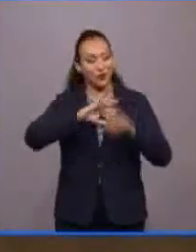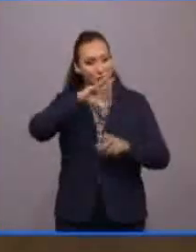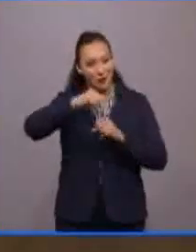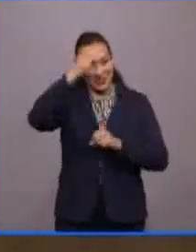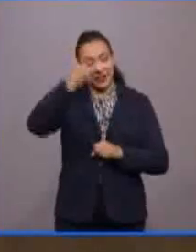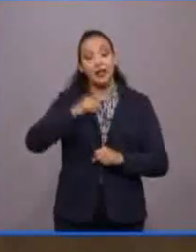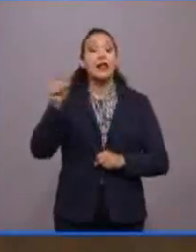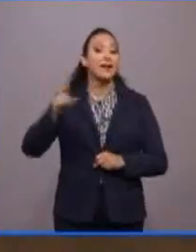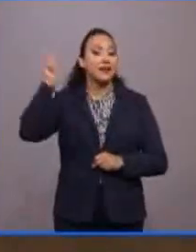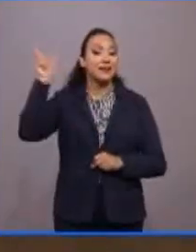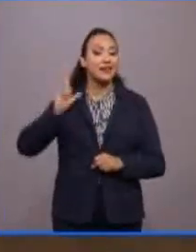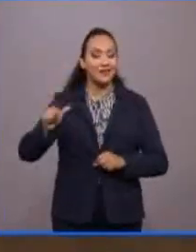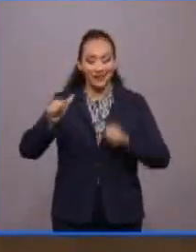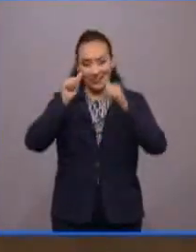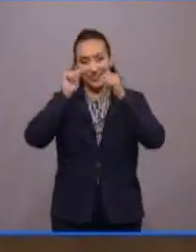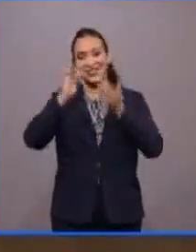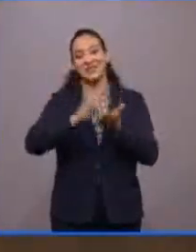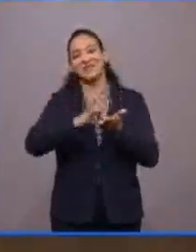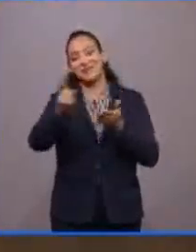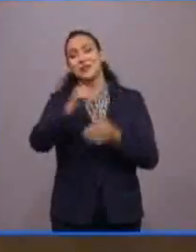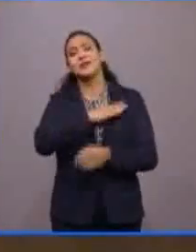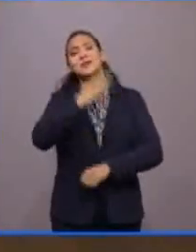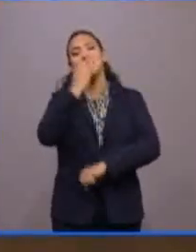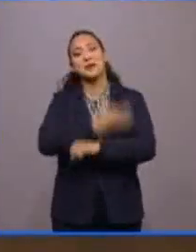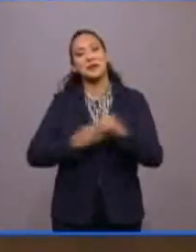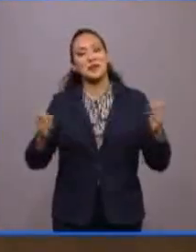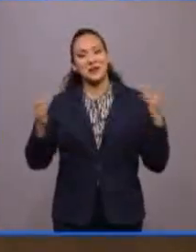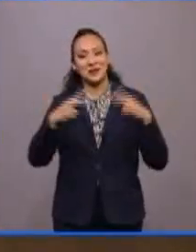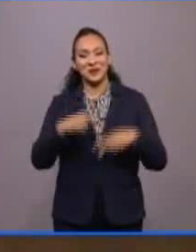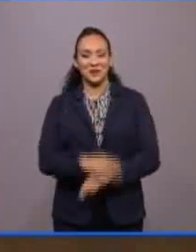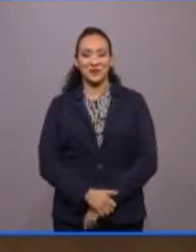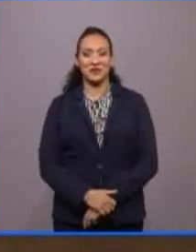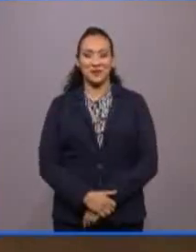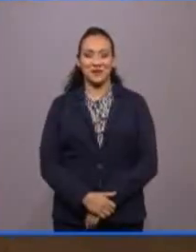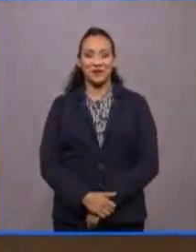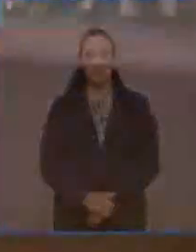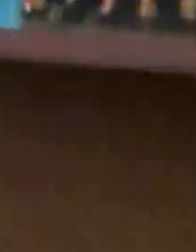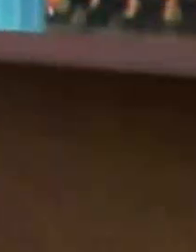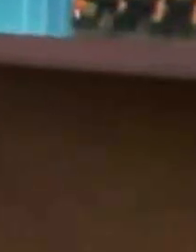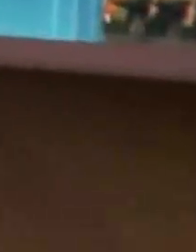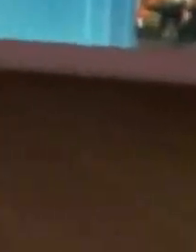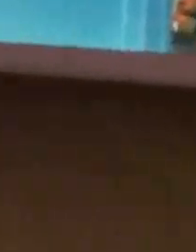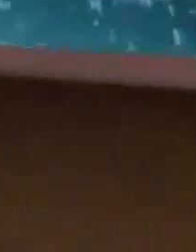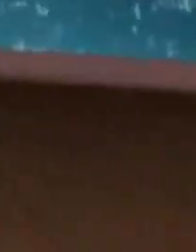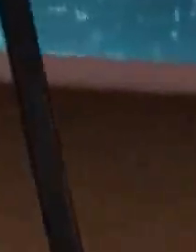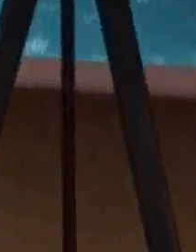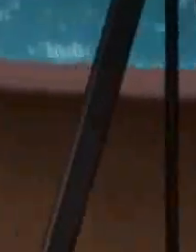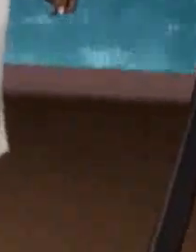Sánchez Cabrera y le deseo que siga disfrutando su tarde de martes. Hasta pronto.